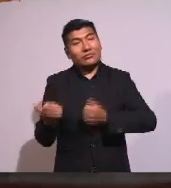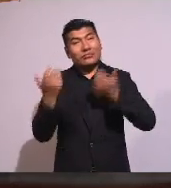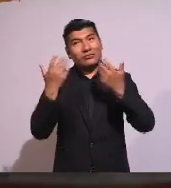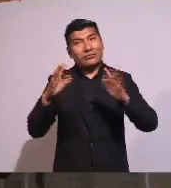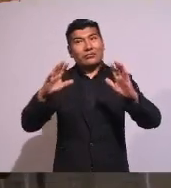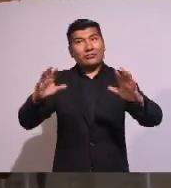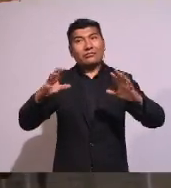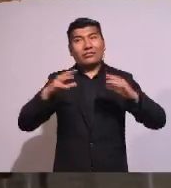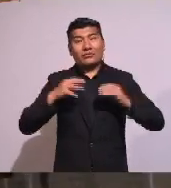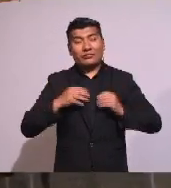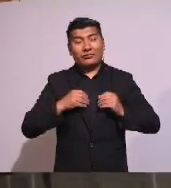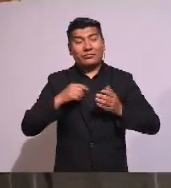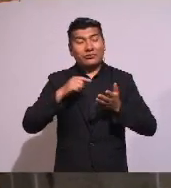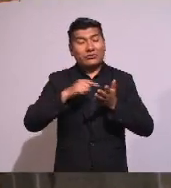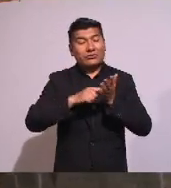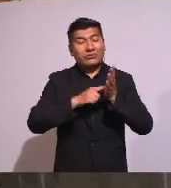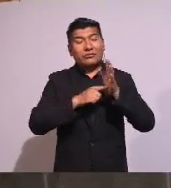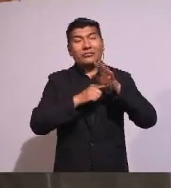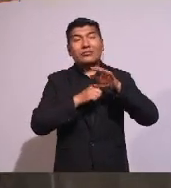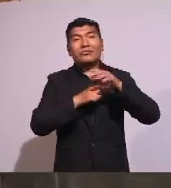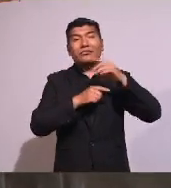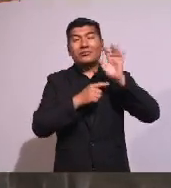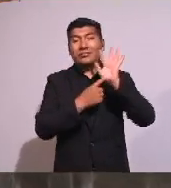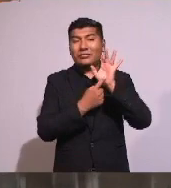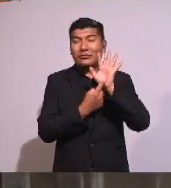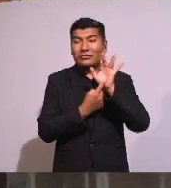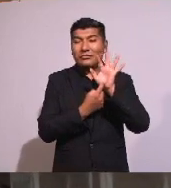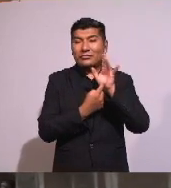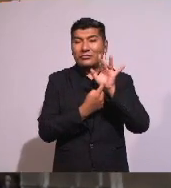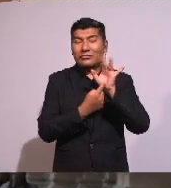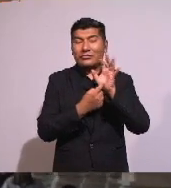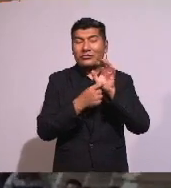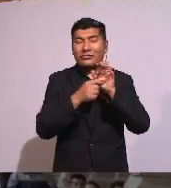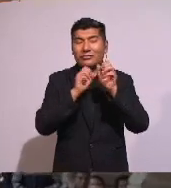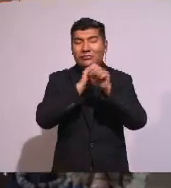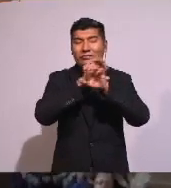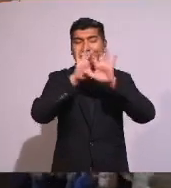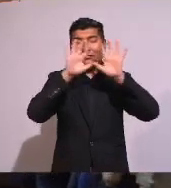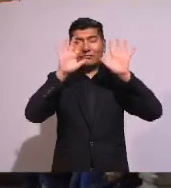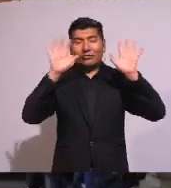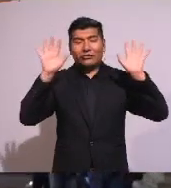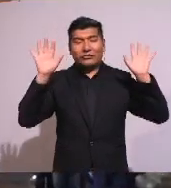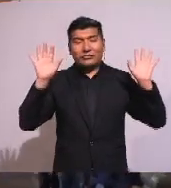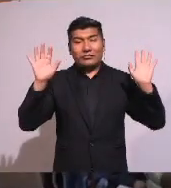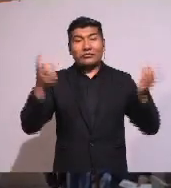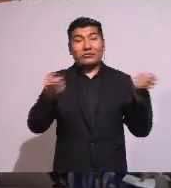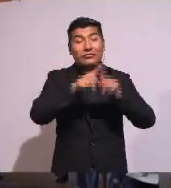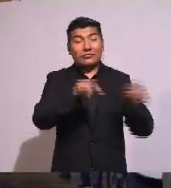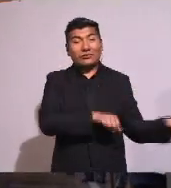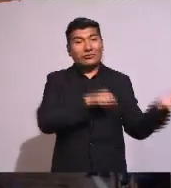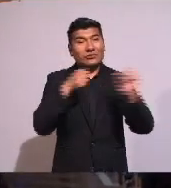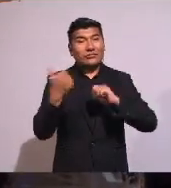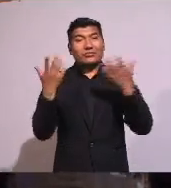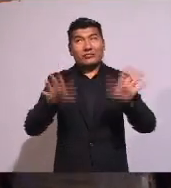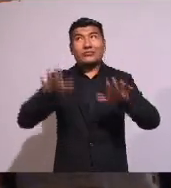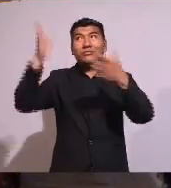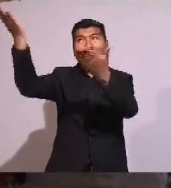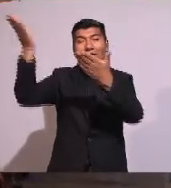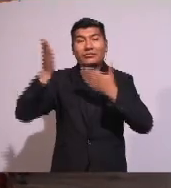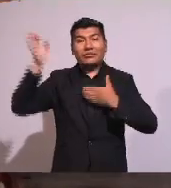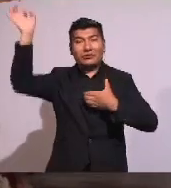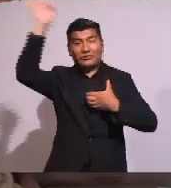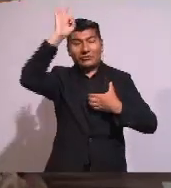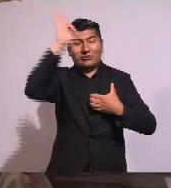recibe esta lámpara, esta vela encendida. En el bautismo recibimos el Espíritu de